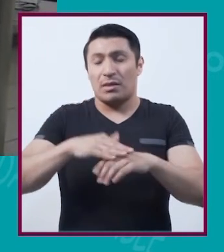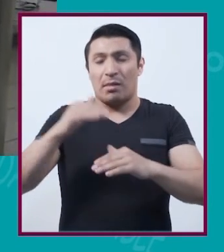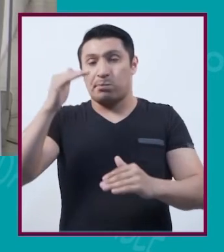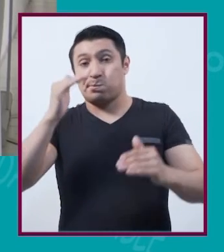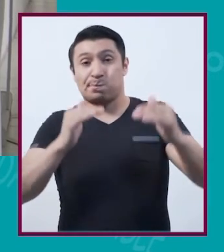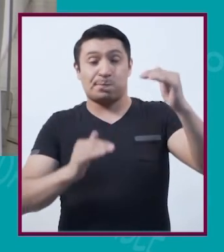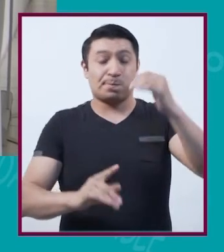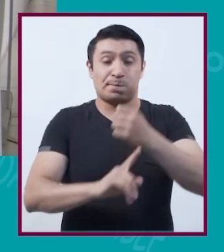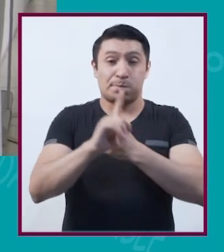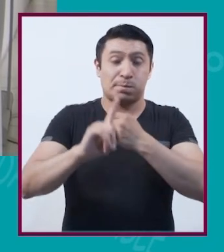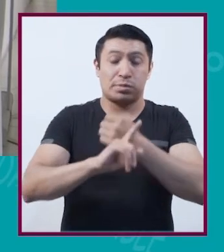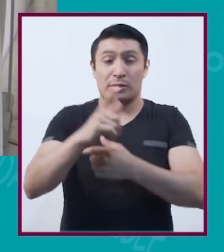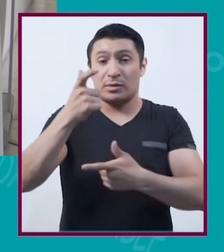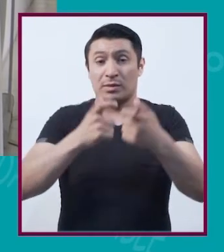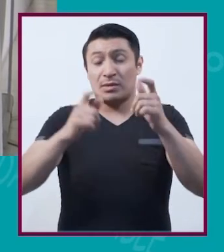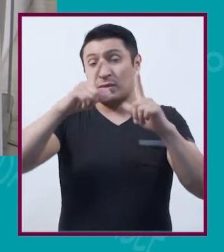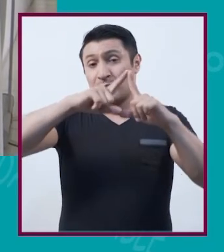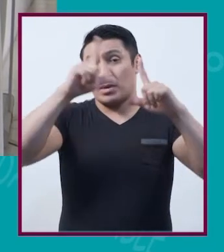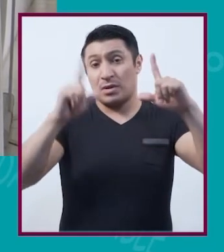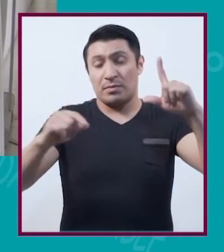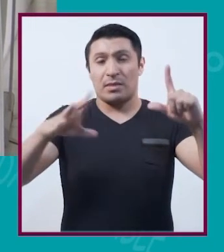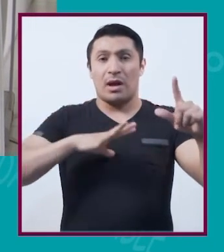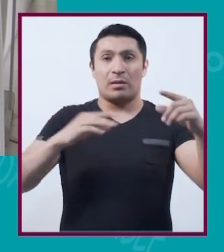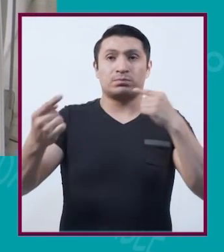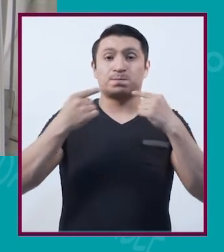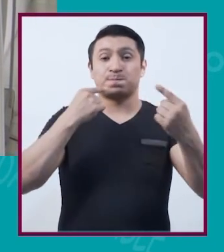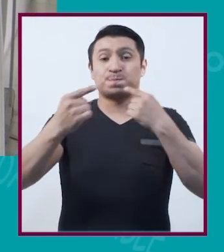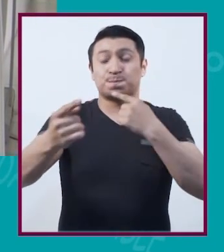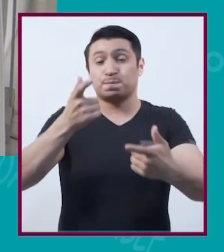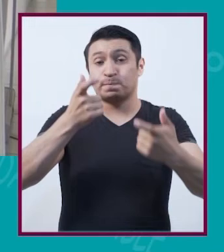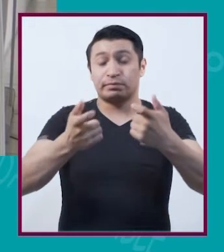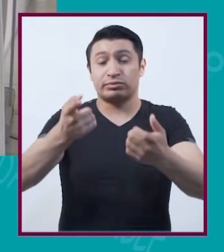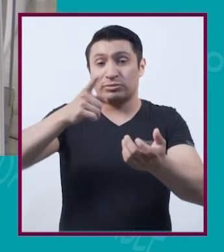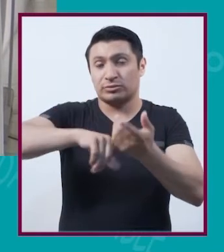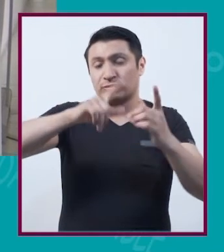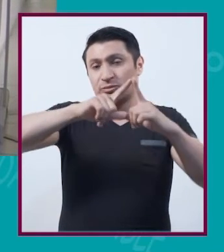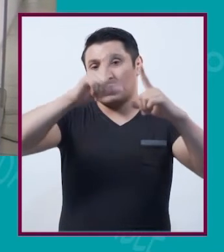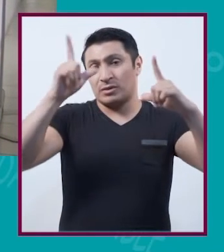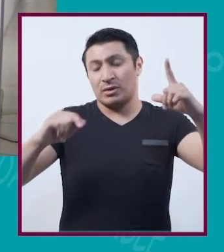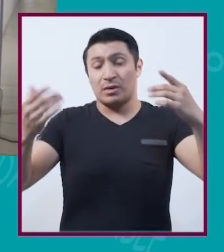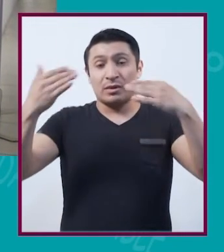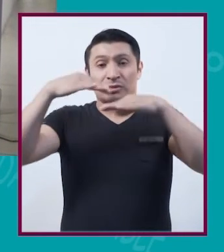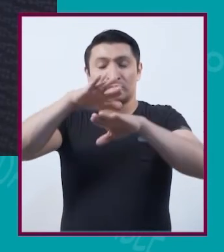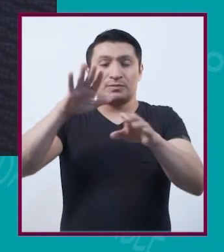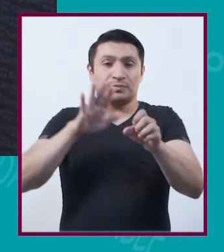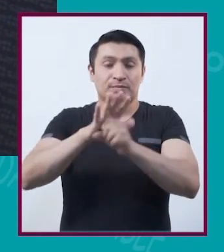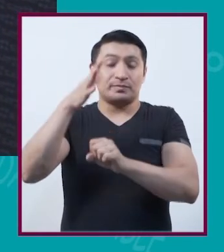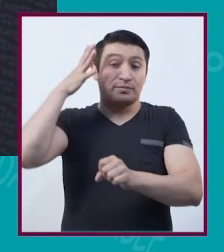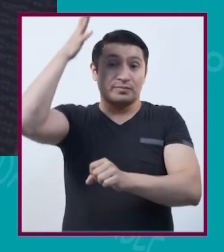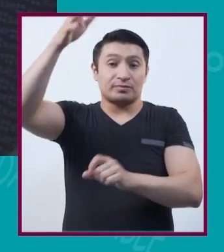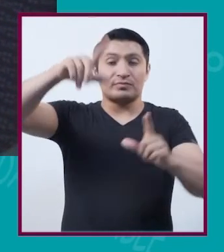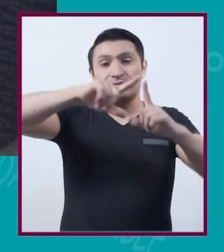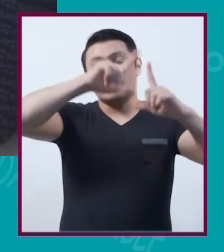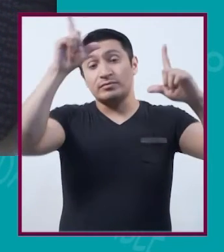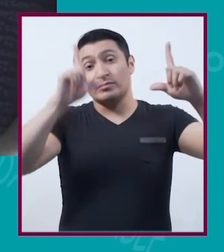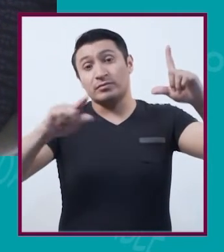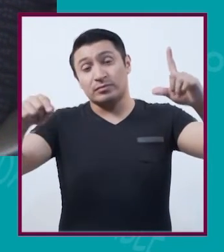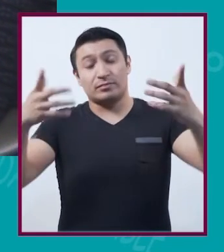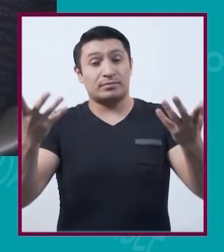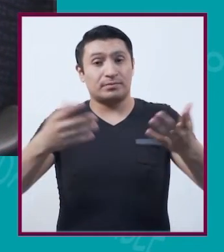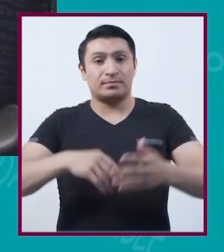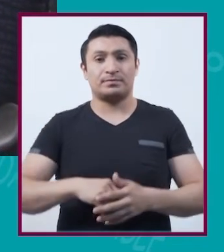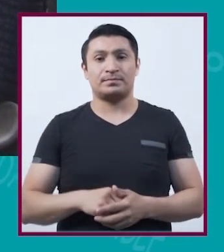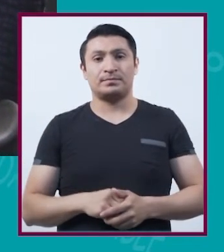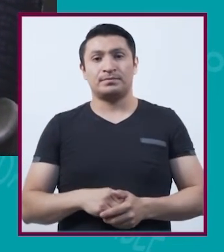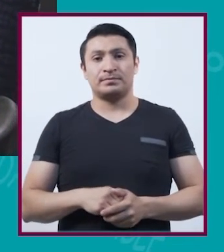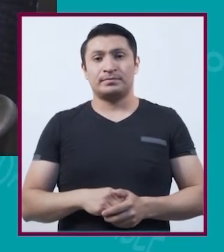internacional profundizaron la inestabilidad económica del país, generando un debate económico al interior sobre el rumbo